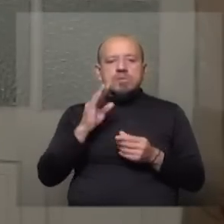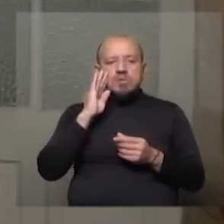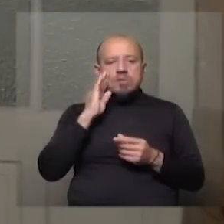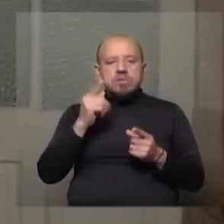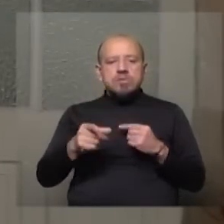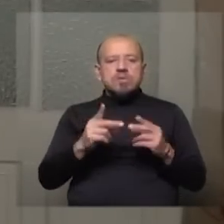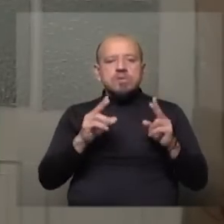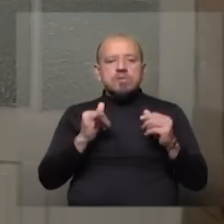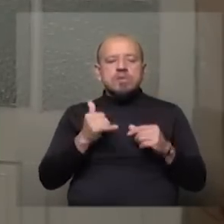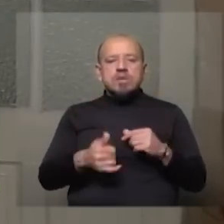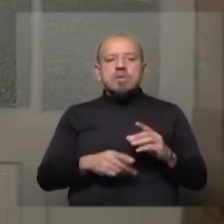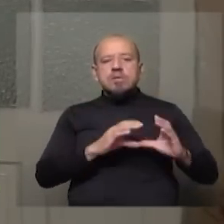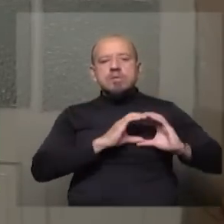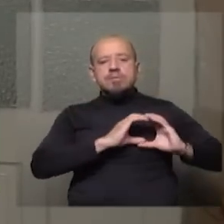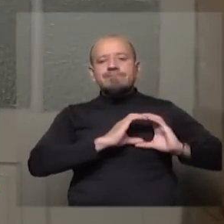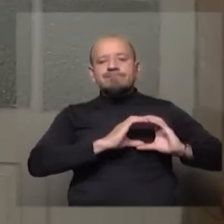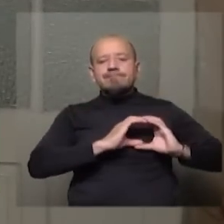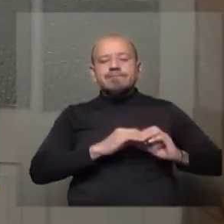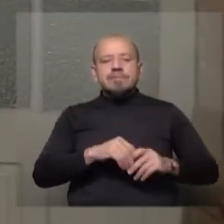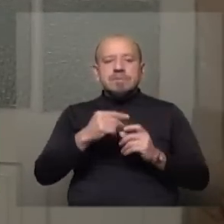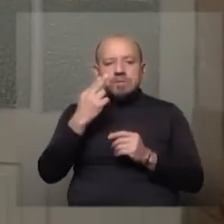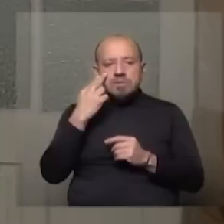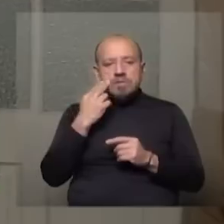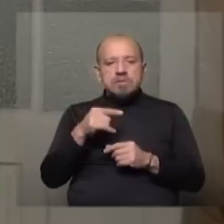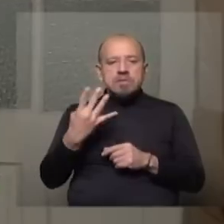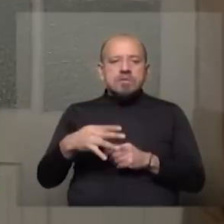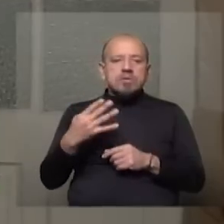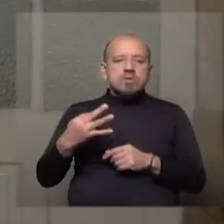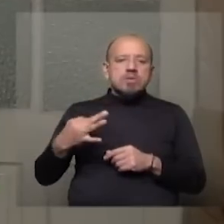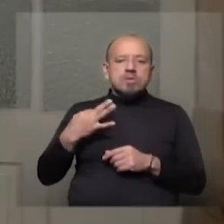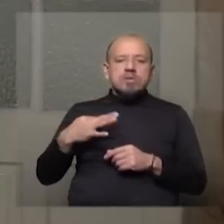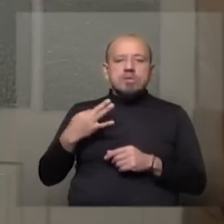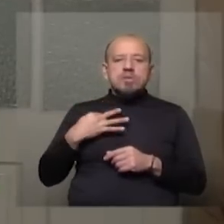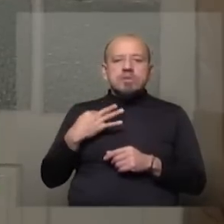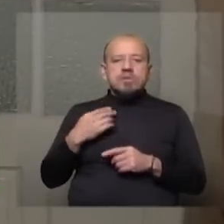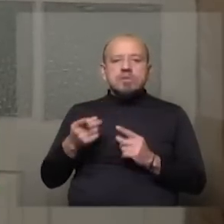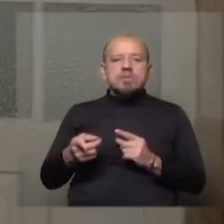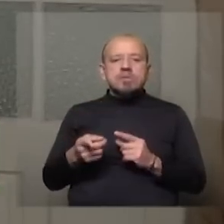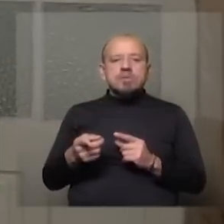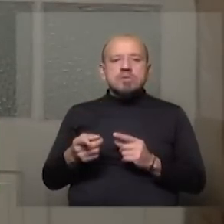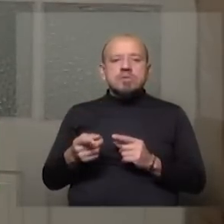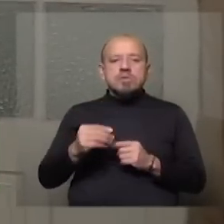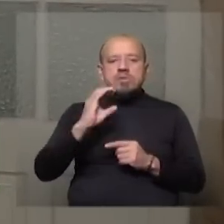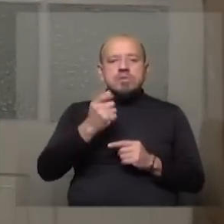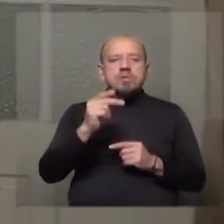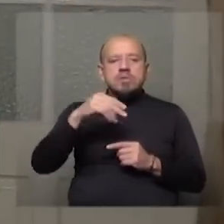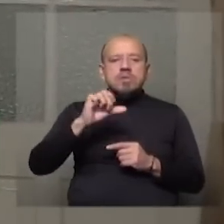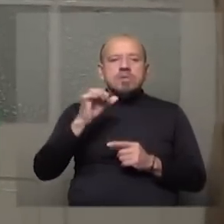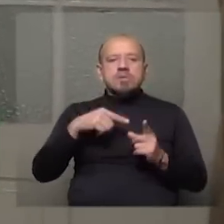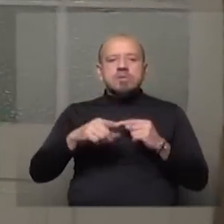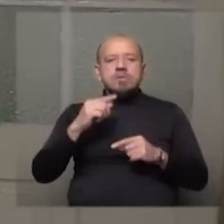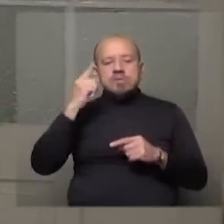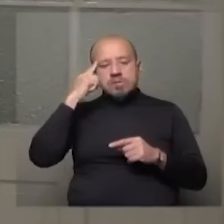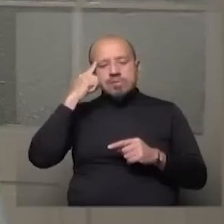cardiopatías congénitas que ya hace más de 14 años que en los consultorios del Doctor Roberto canesa se juntan y empiezan a